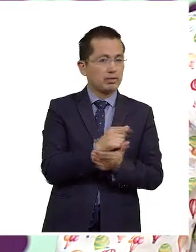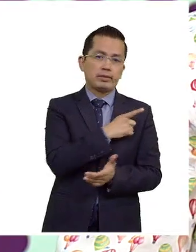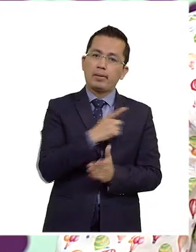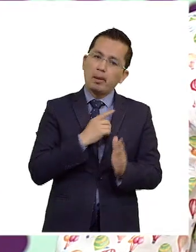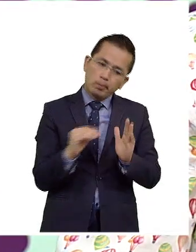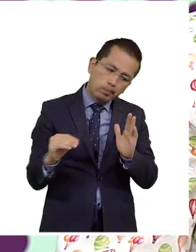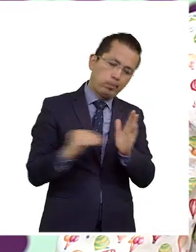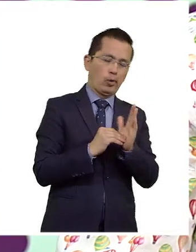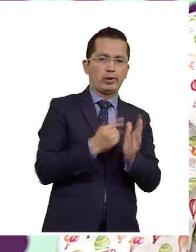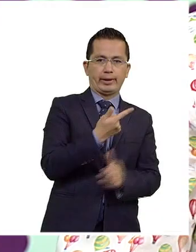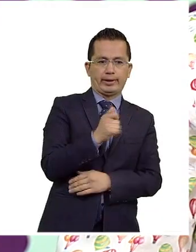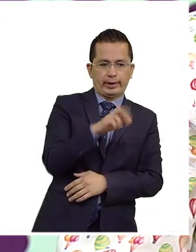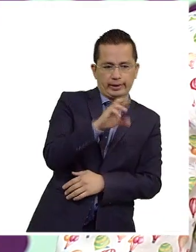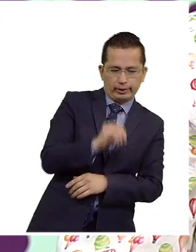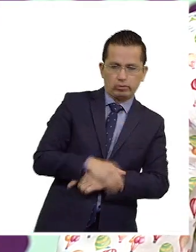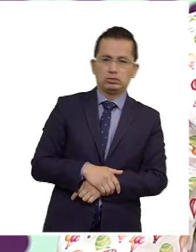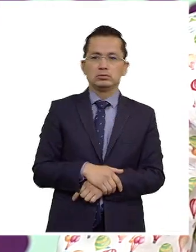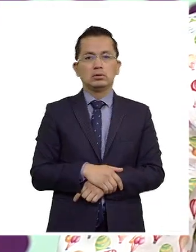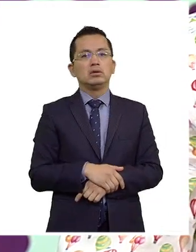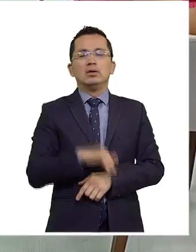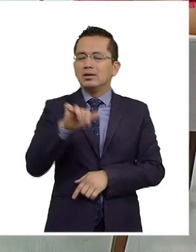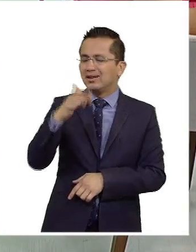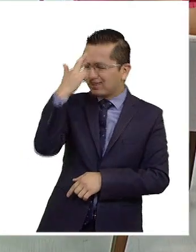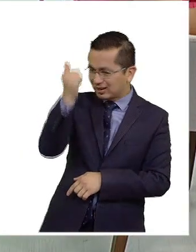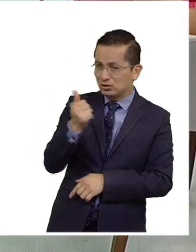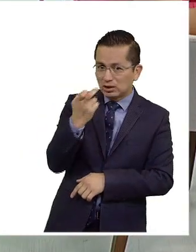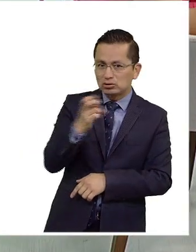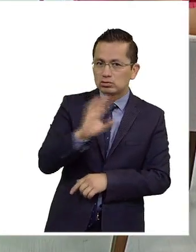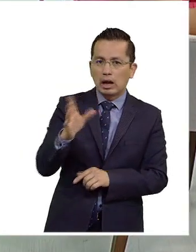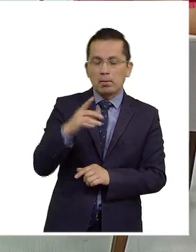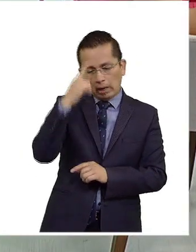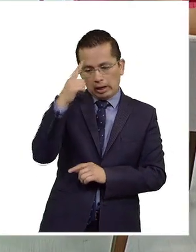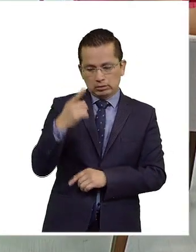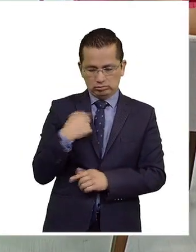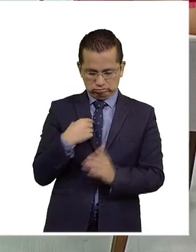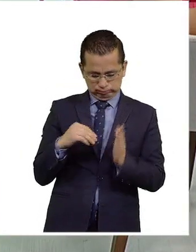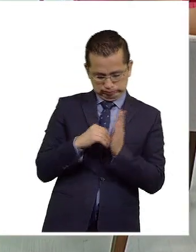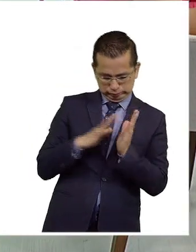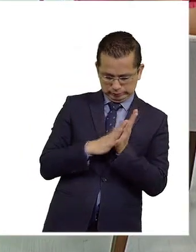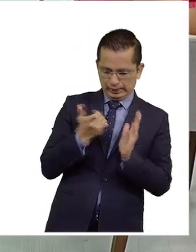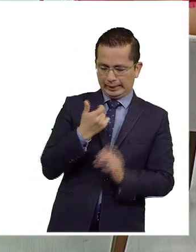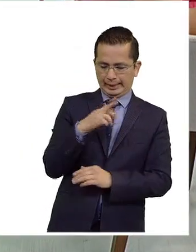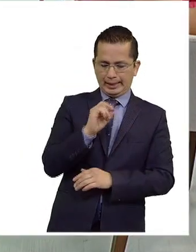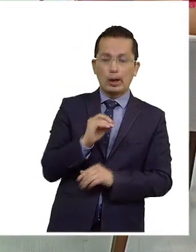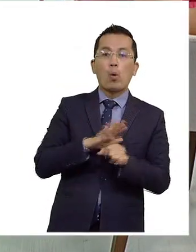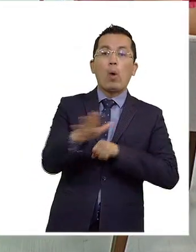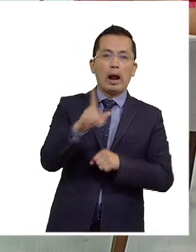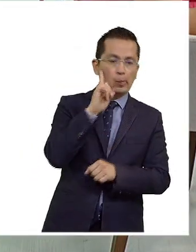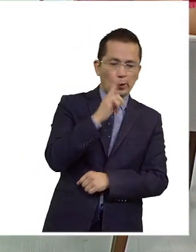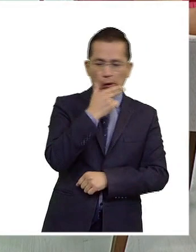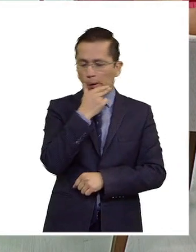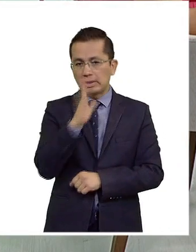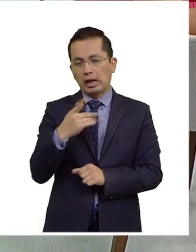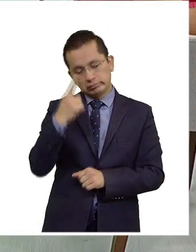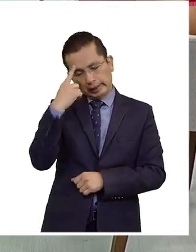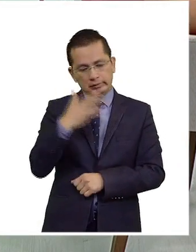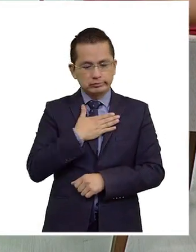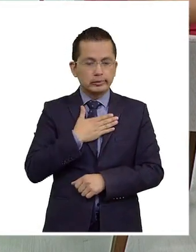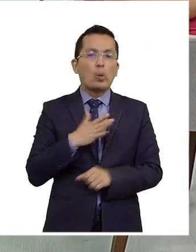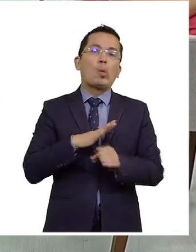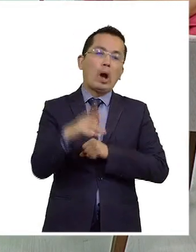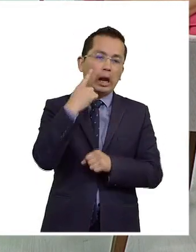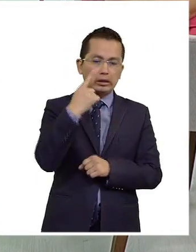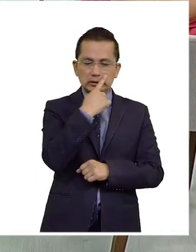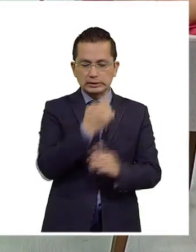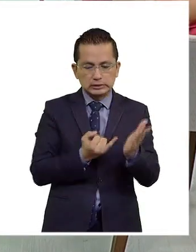qué cursos elegir en la escuela, a qué clases puedes ir en las tardes, o sea, cosas muy cotidianas. ¿Qué violencias ¿no? vives en Incluso las calles?